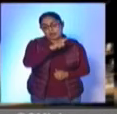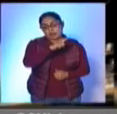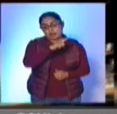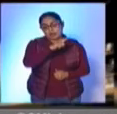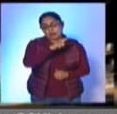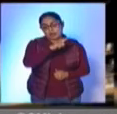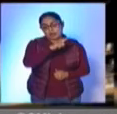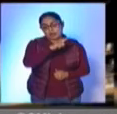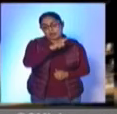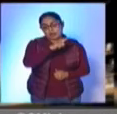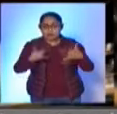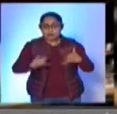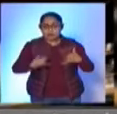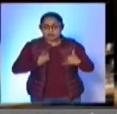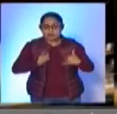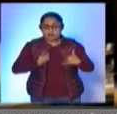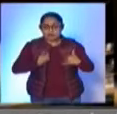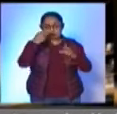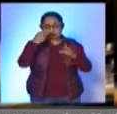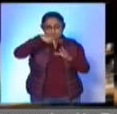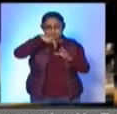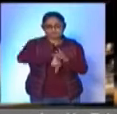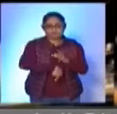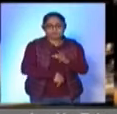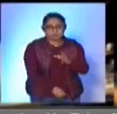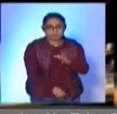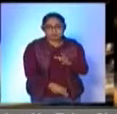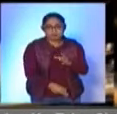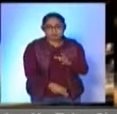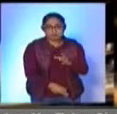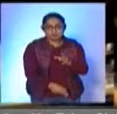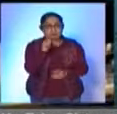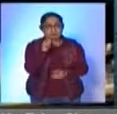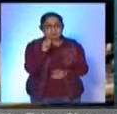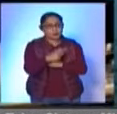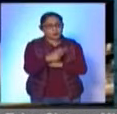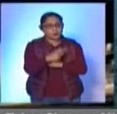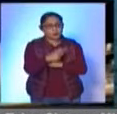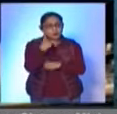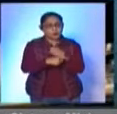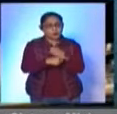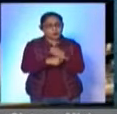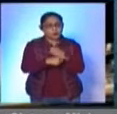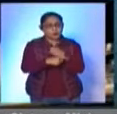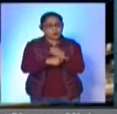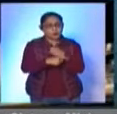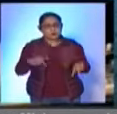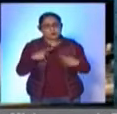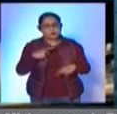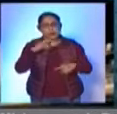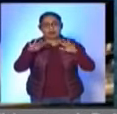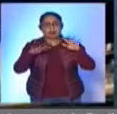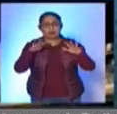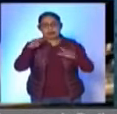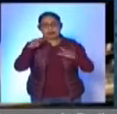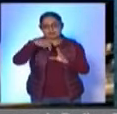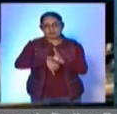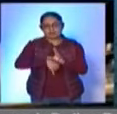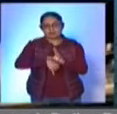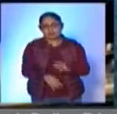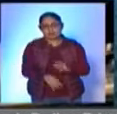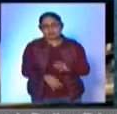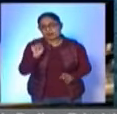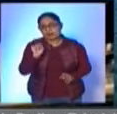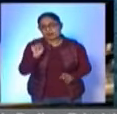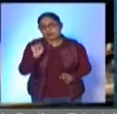jóvenes, y que tenía una cuota anual de 4 ahogados por año. La investigación realizada también aborda la tradición y